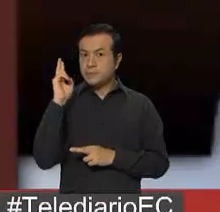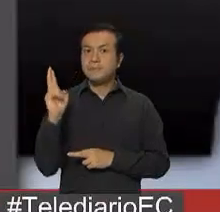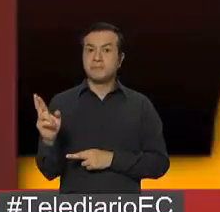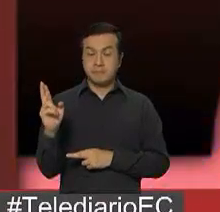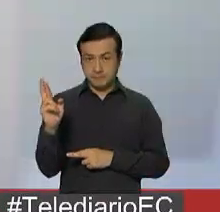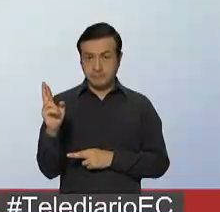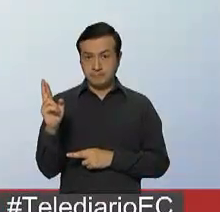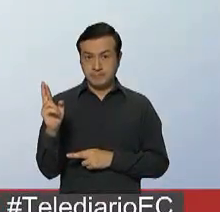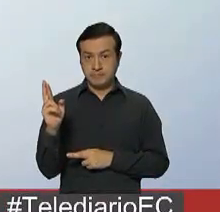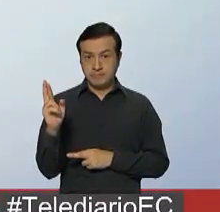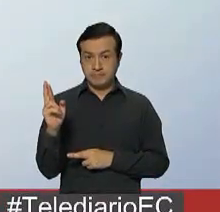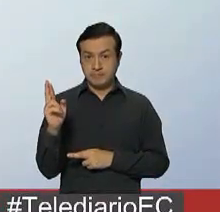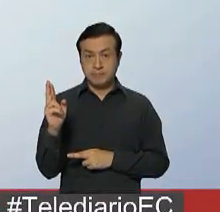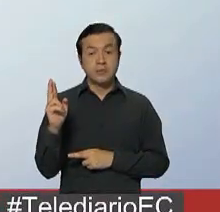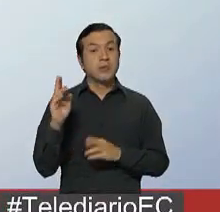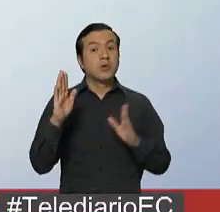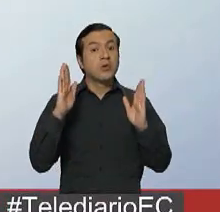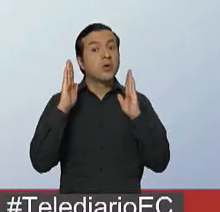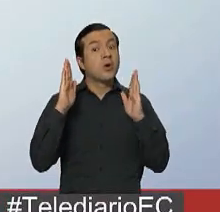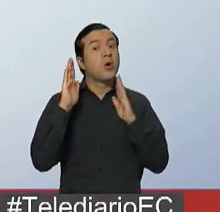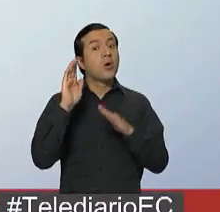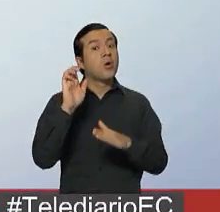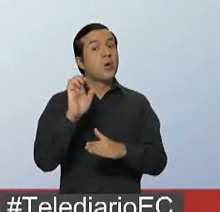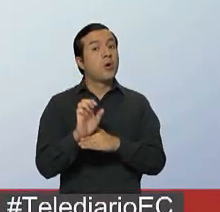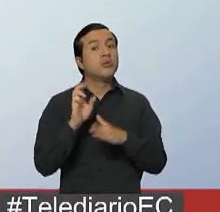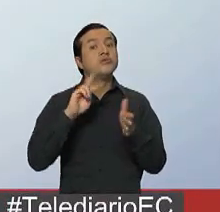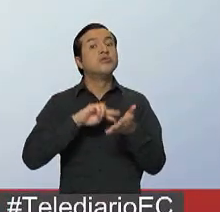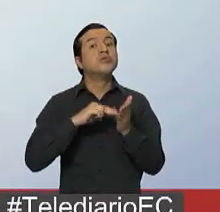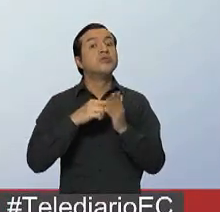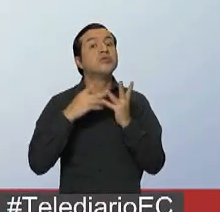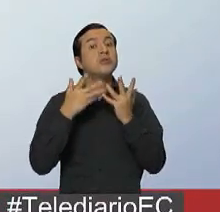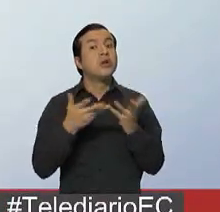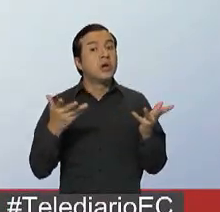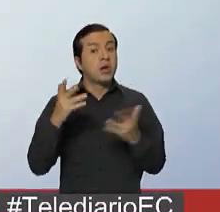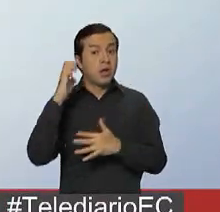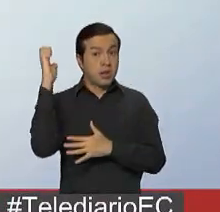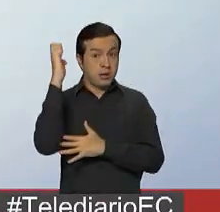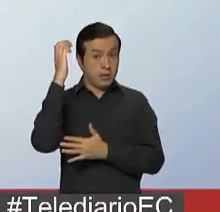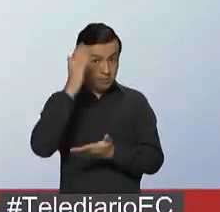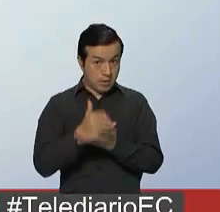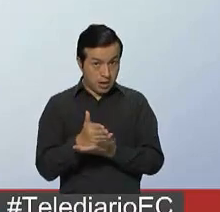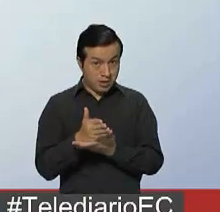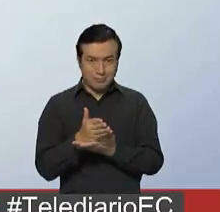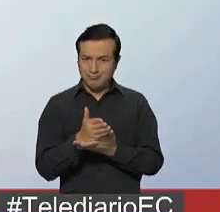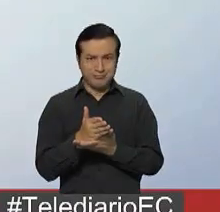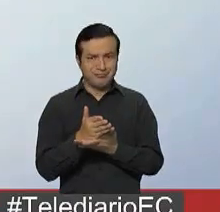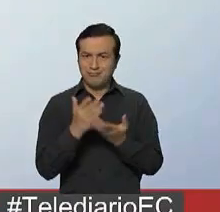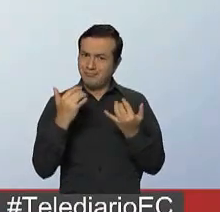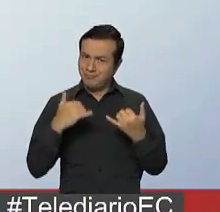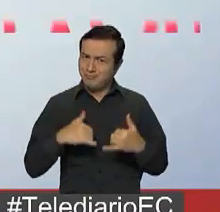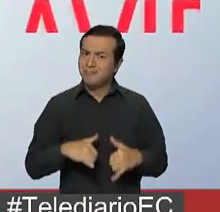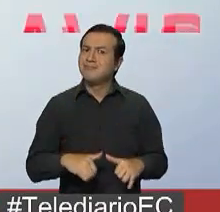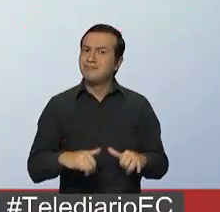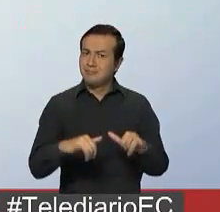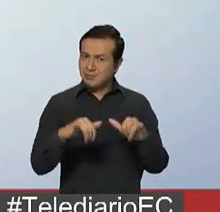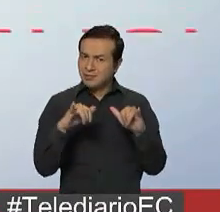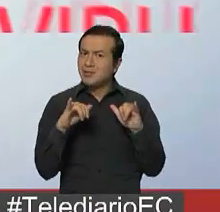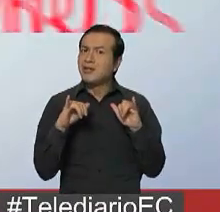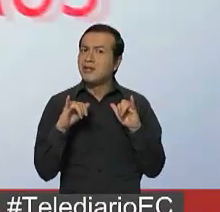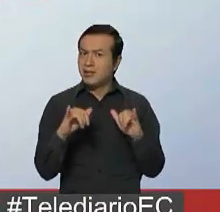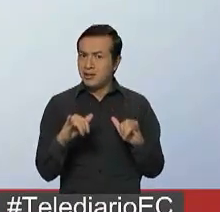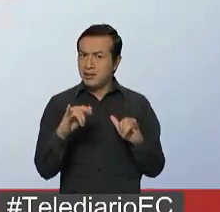social atento ecuador esto no quiere decir que la emergencia sanitaria ha terminado por el contrario